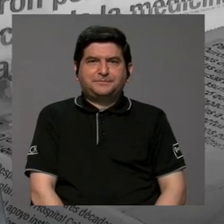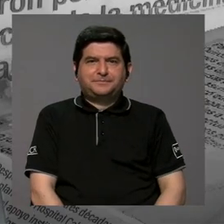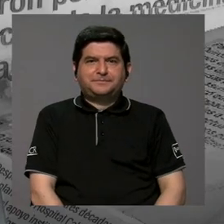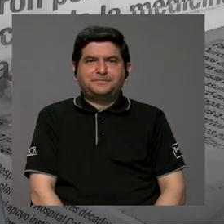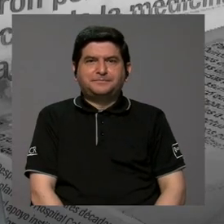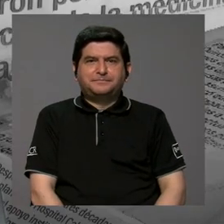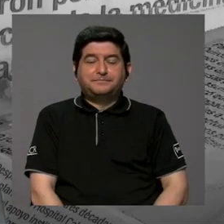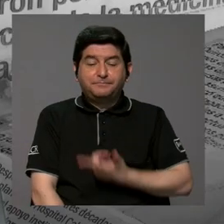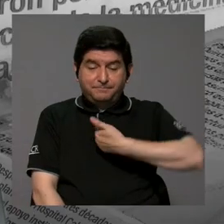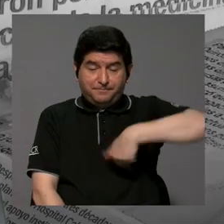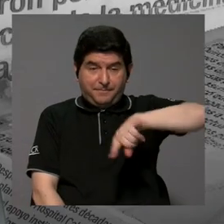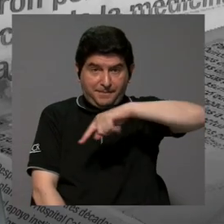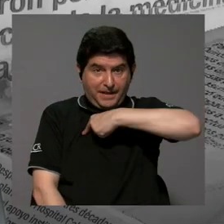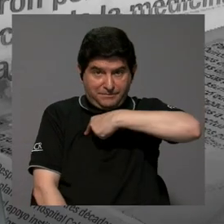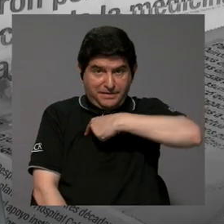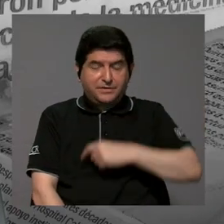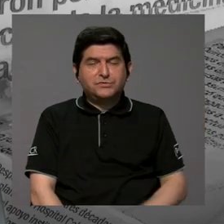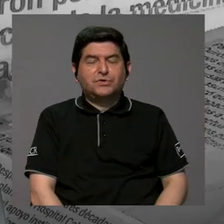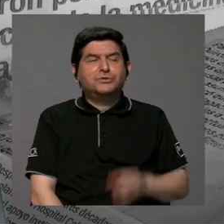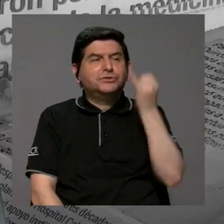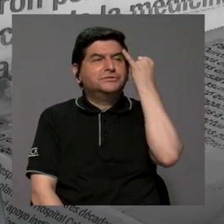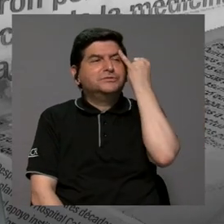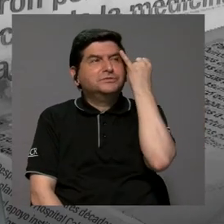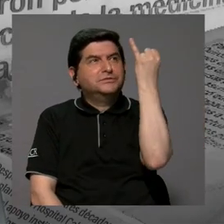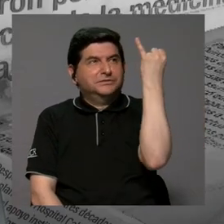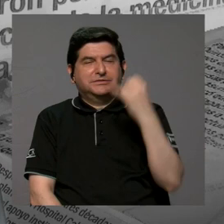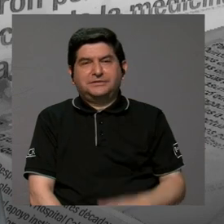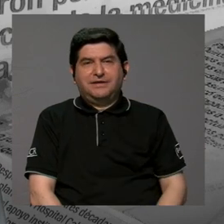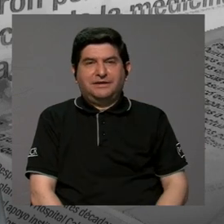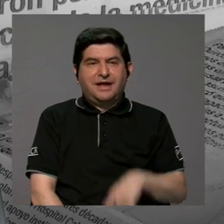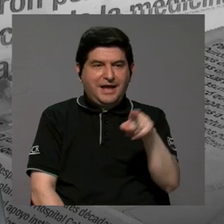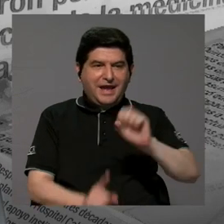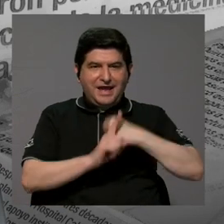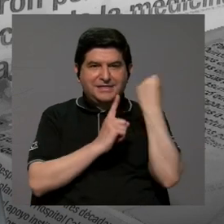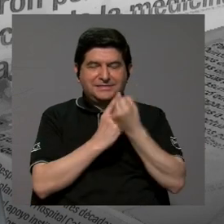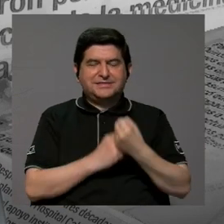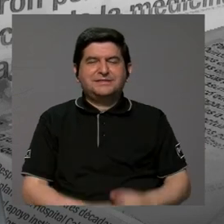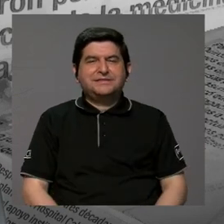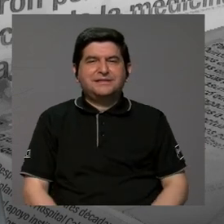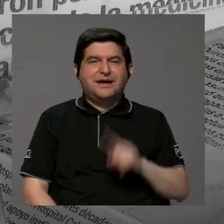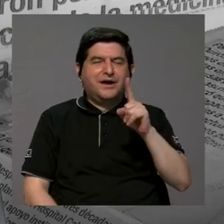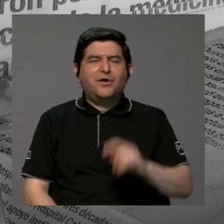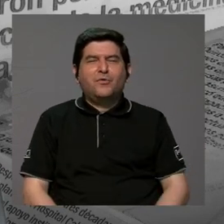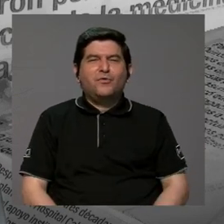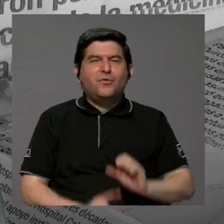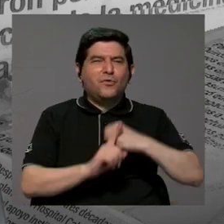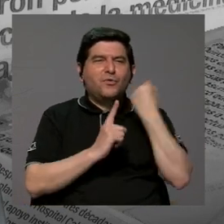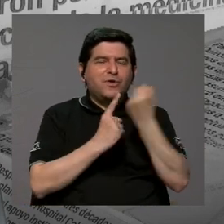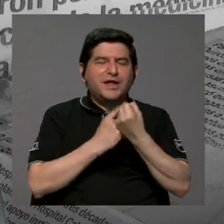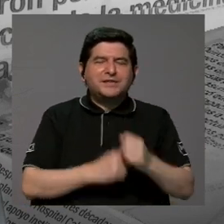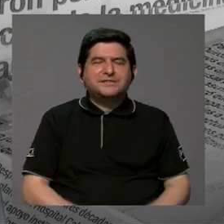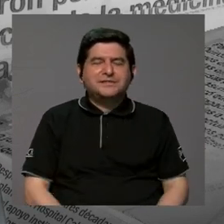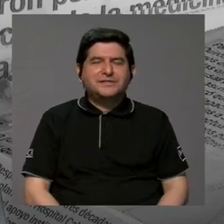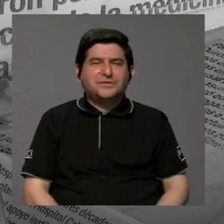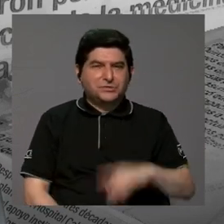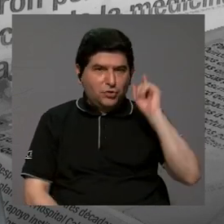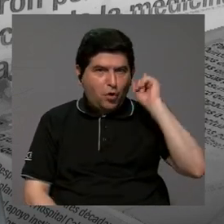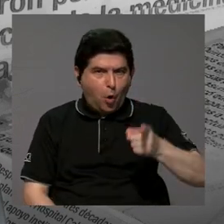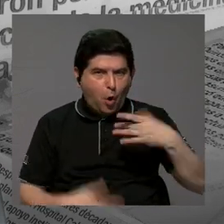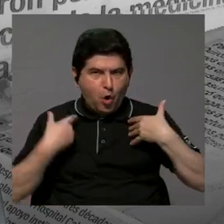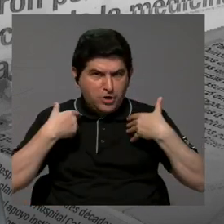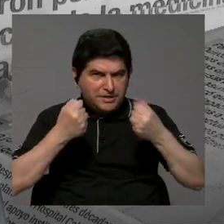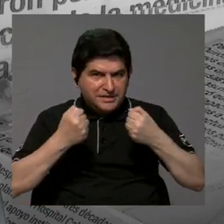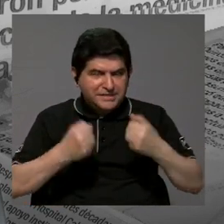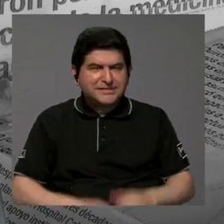para nosotros tenemos la impresión de que esto es una mampara una mampara, la orden sanitaria y todo lo que